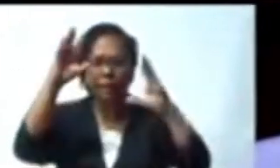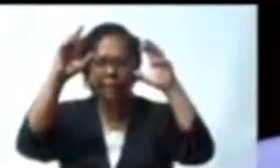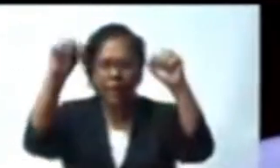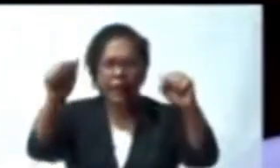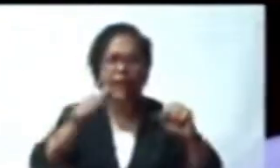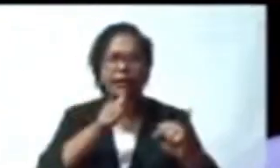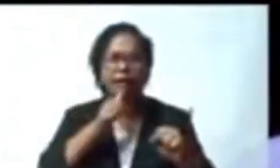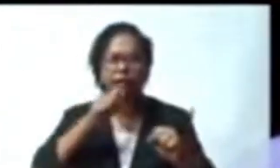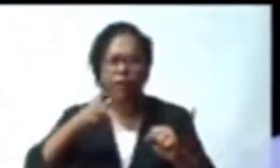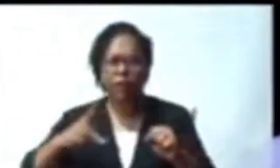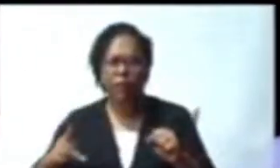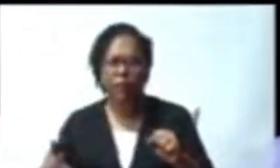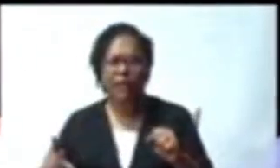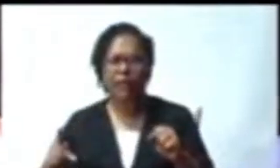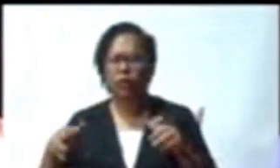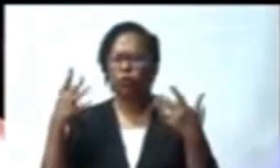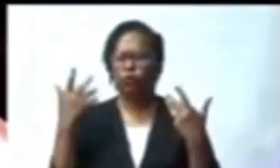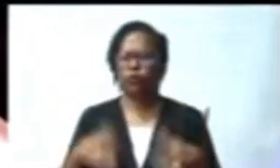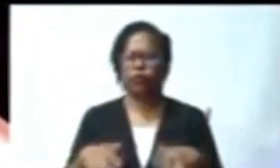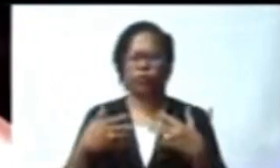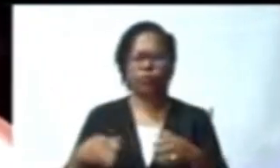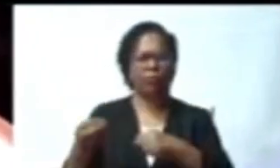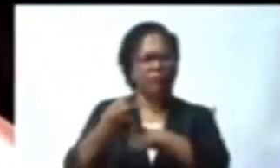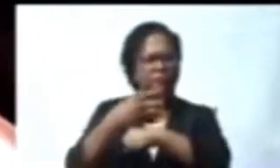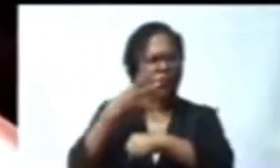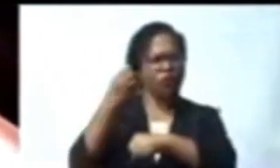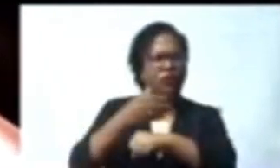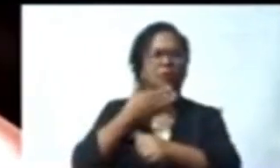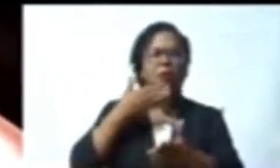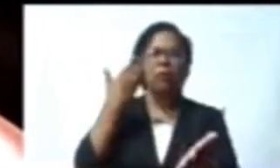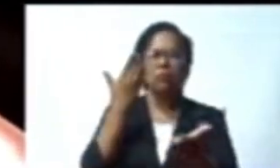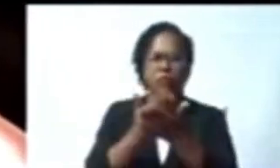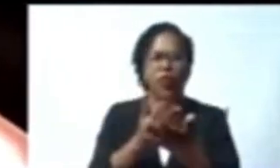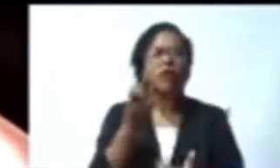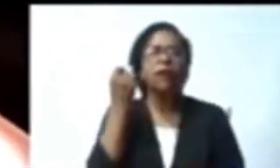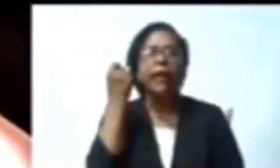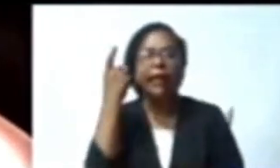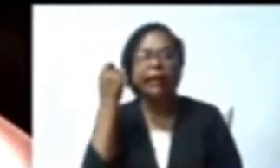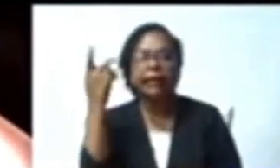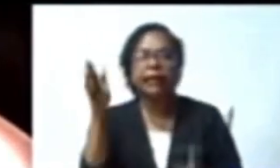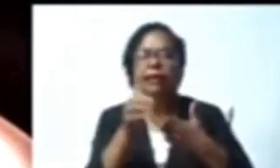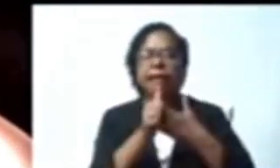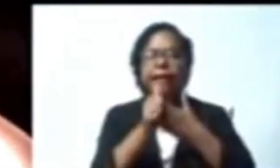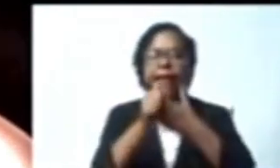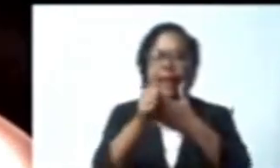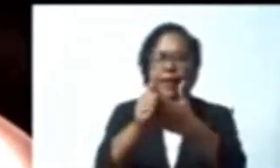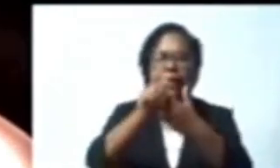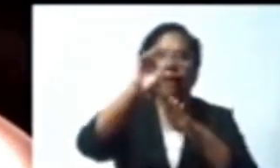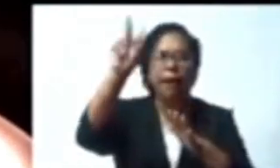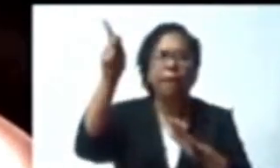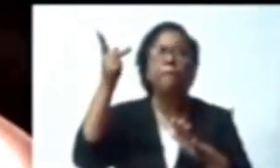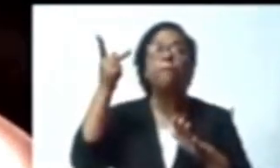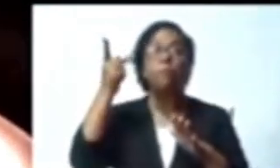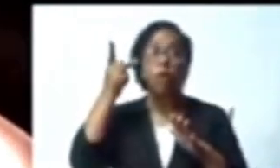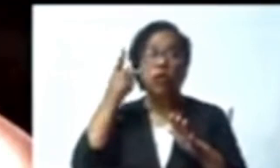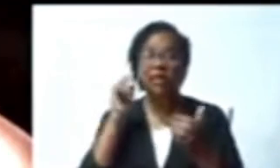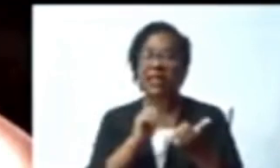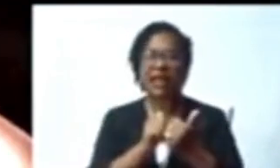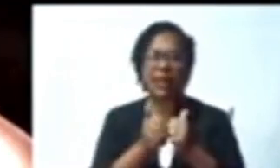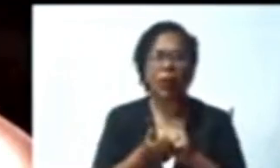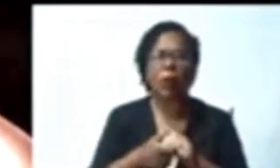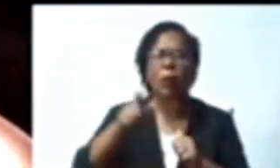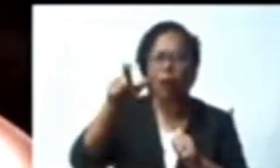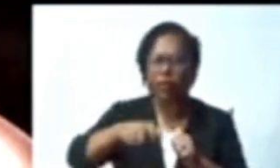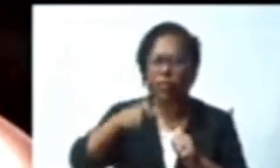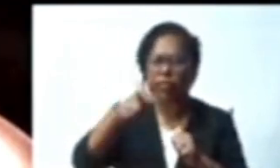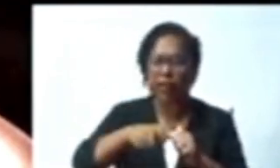la importancia y cómo deben ser los liderazgos políticos en República Dominicana. Liderazgos que procuren la mesura, la